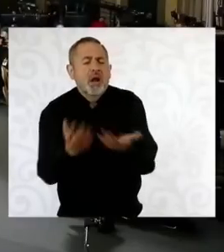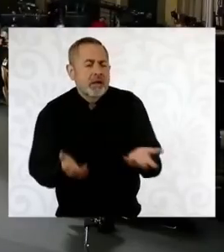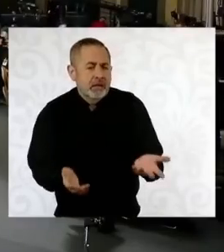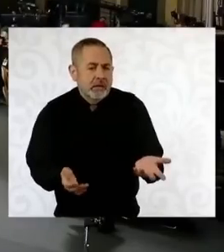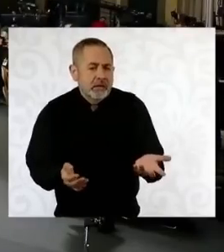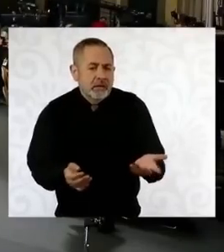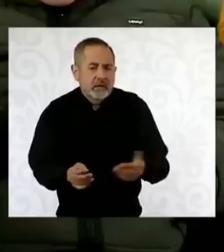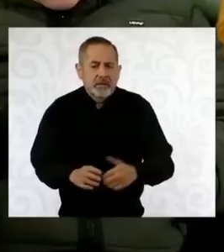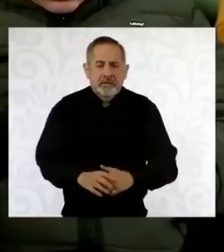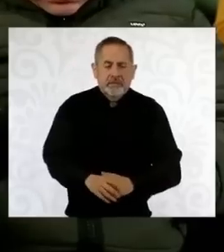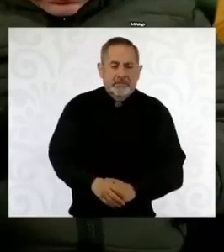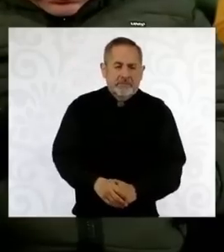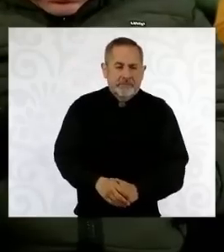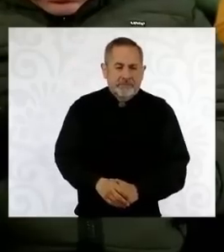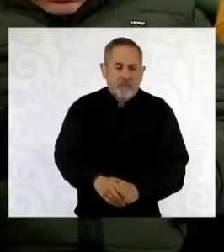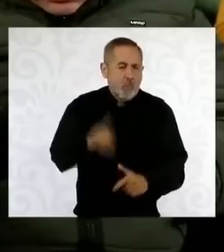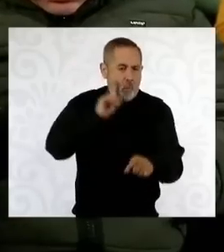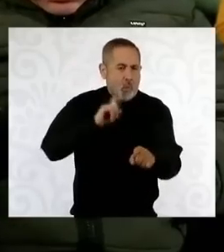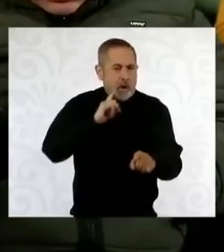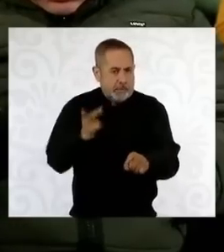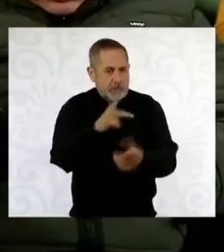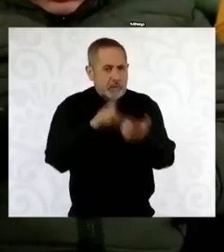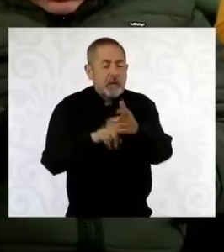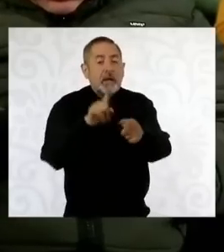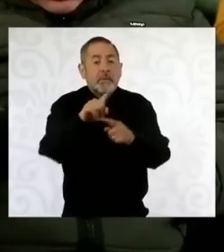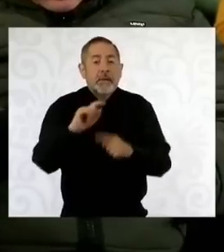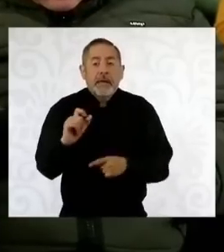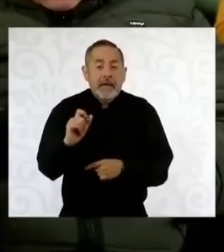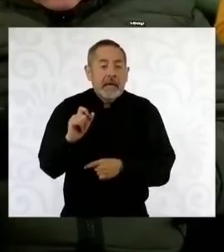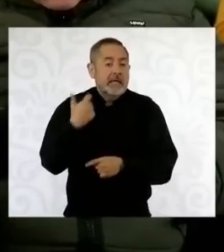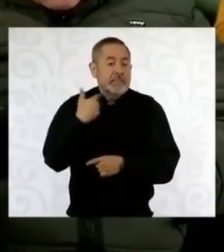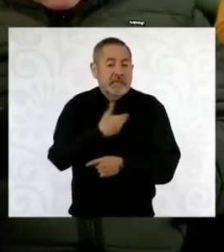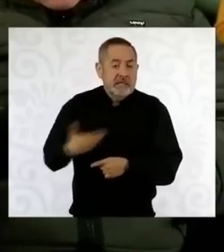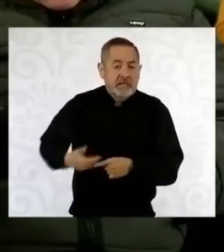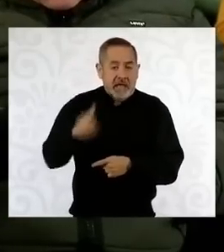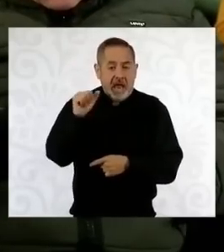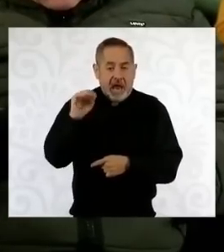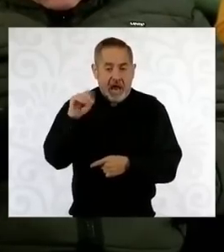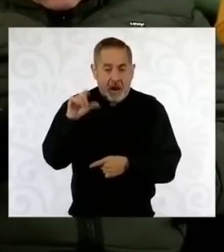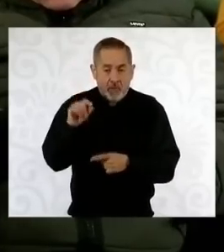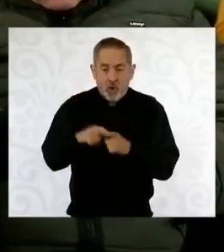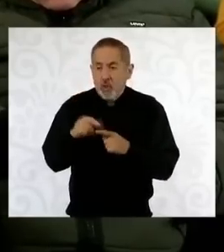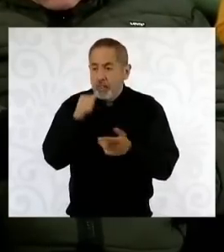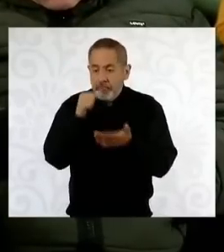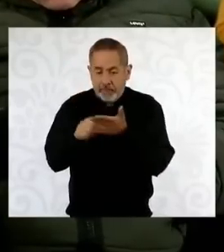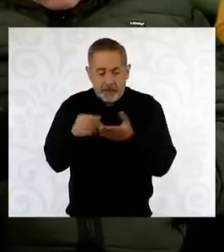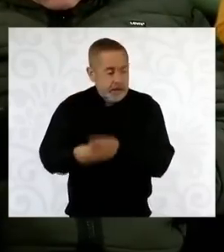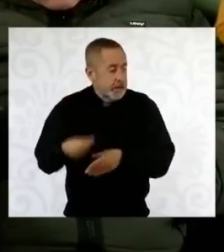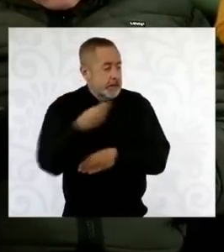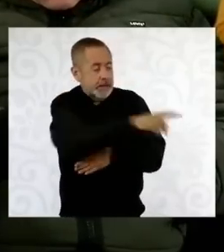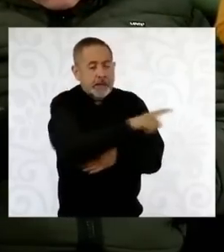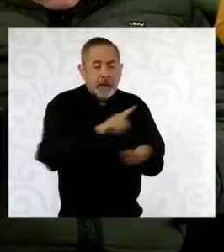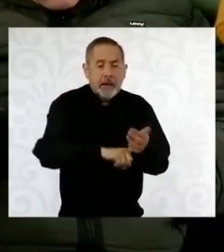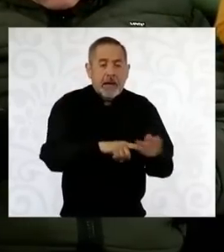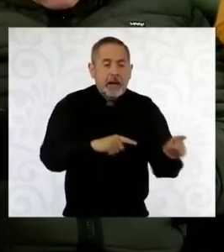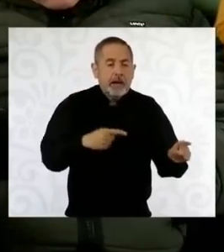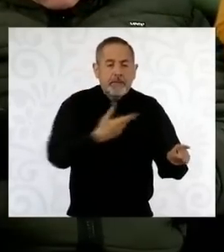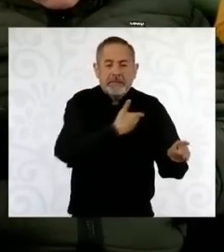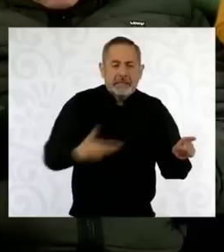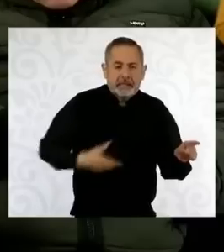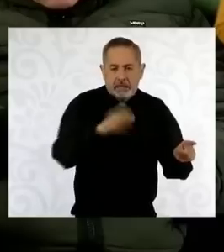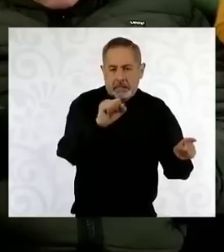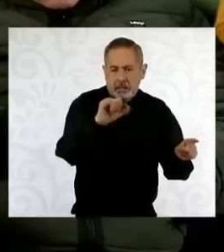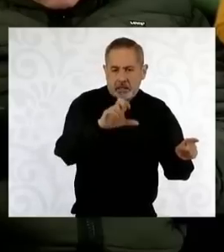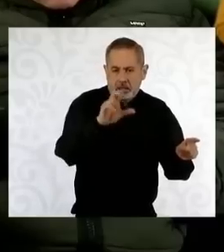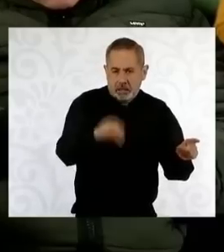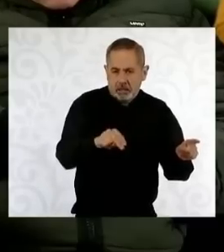finalmente, todavía en agosto del año pasado el expresidente Andrés Manuel López Obrador había enviado a la ministra presidenta Norma Piña un oficio para